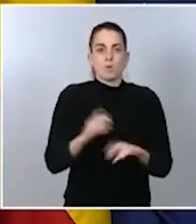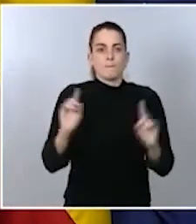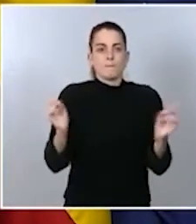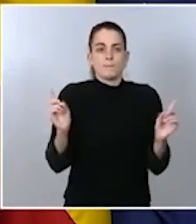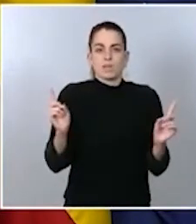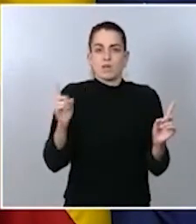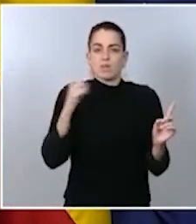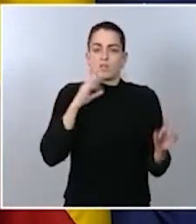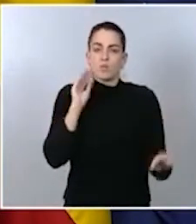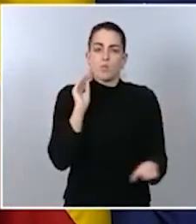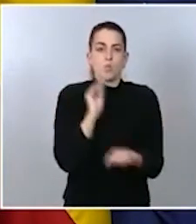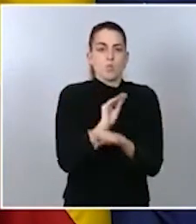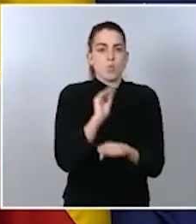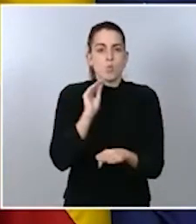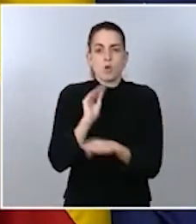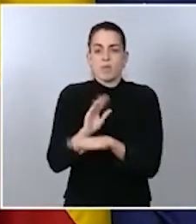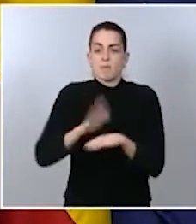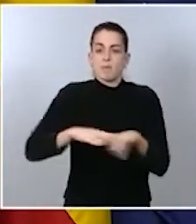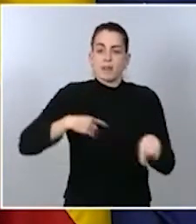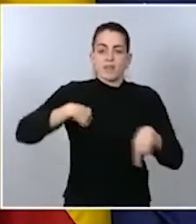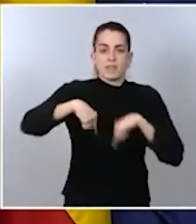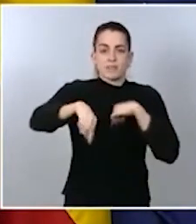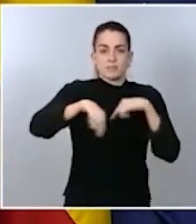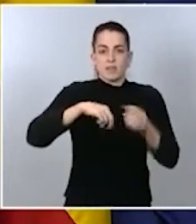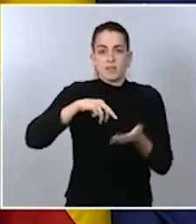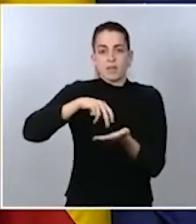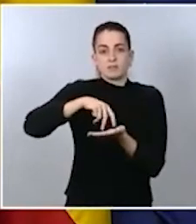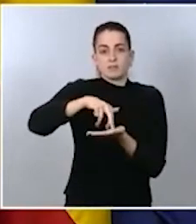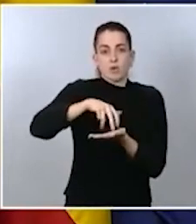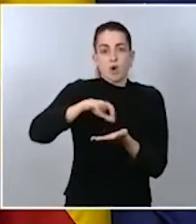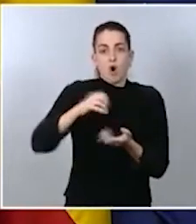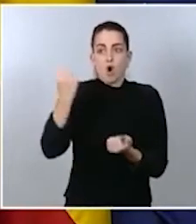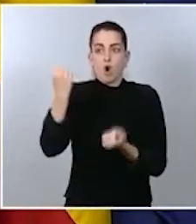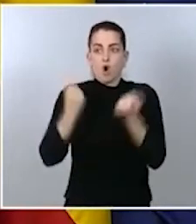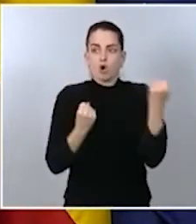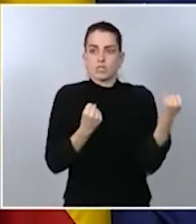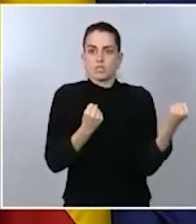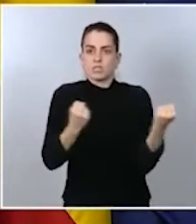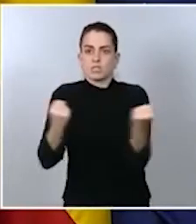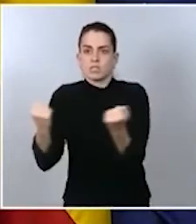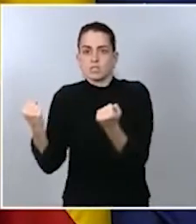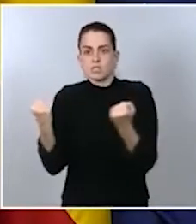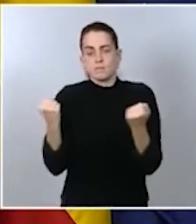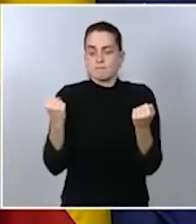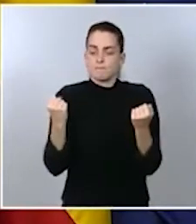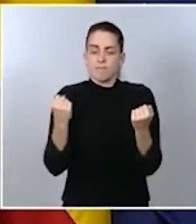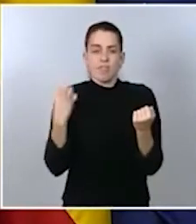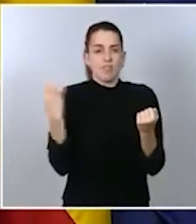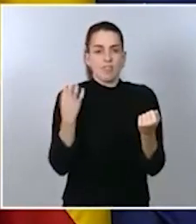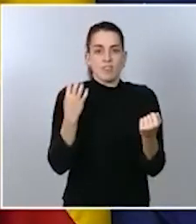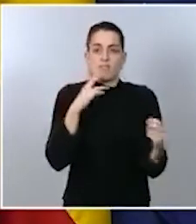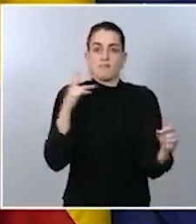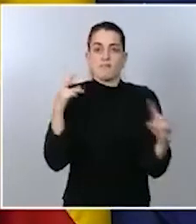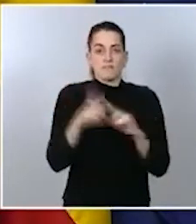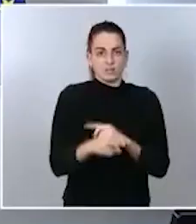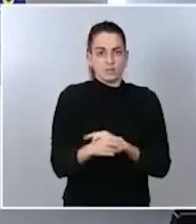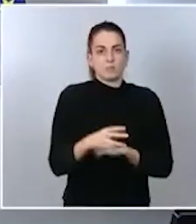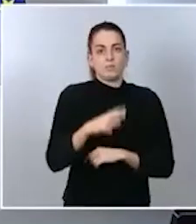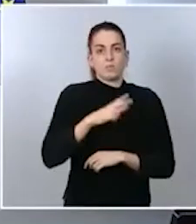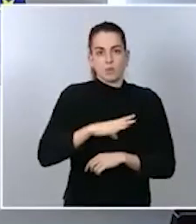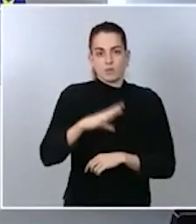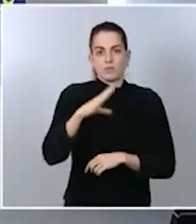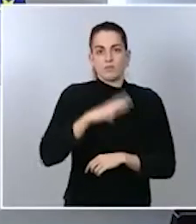en los desplazamientos a pie como en vehículo que uno y otro deben de ser inevitables y la palabra inevitable